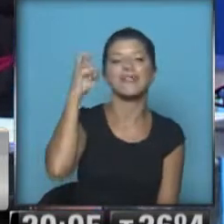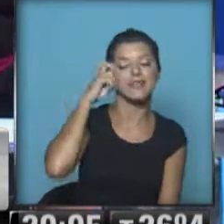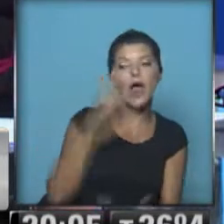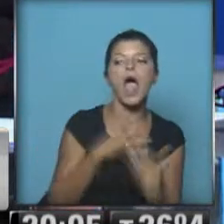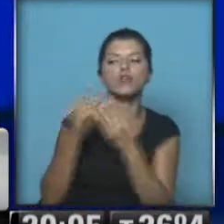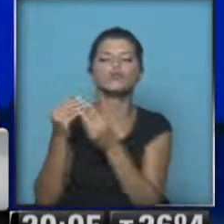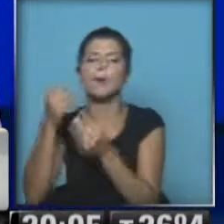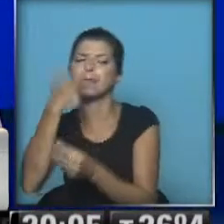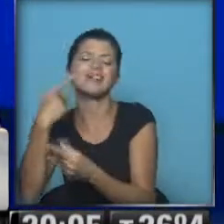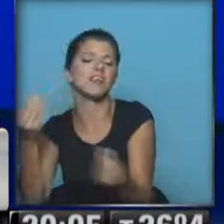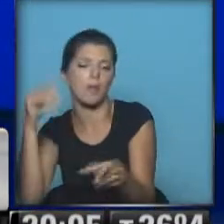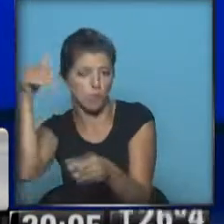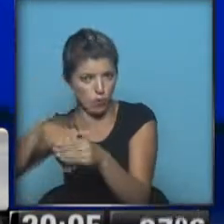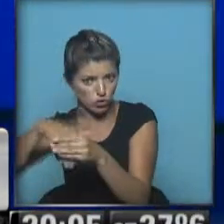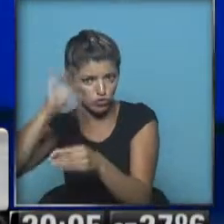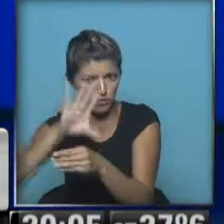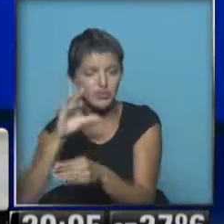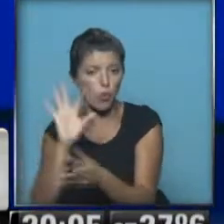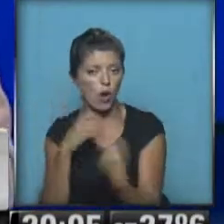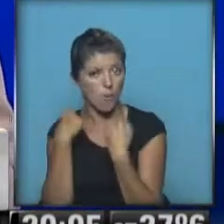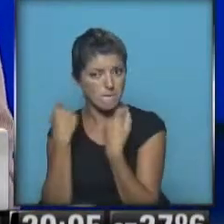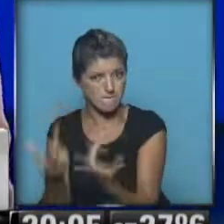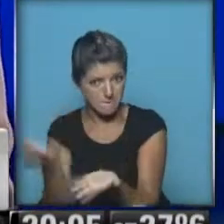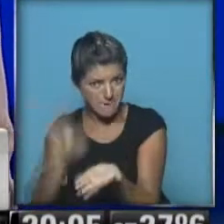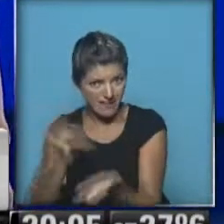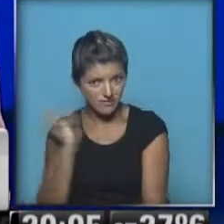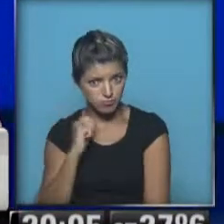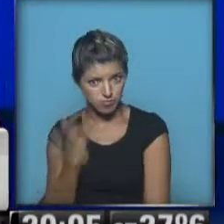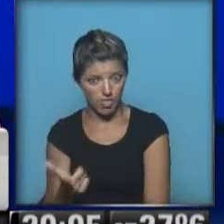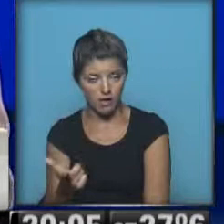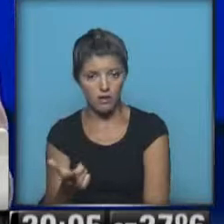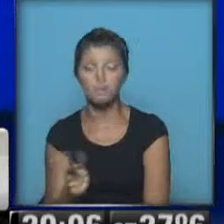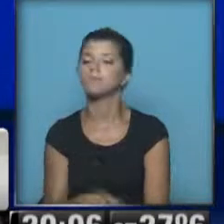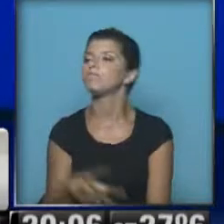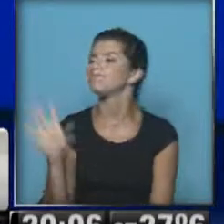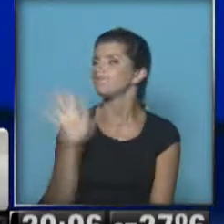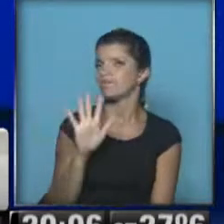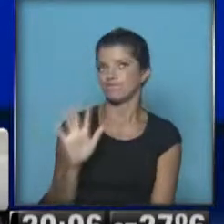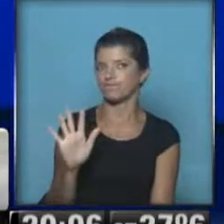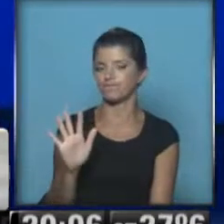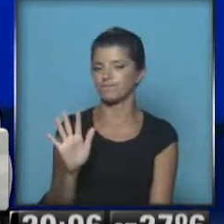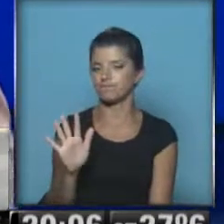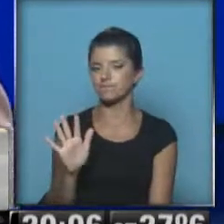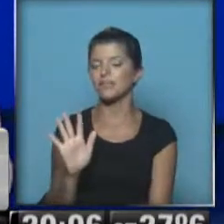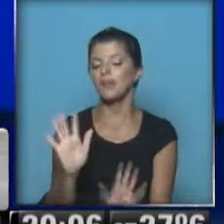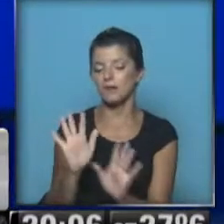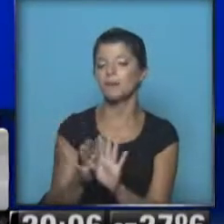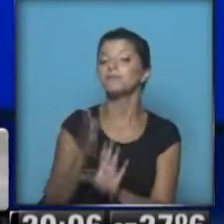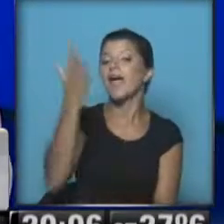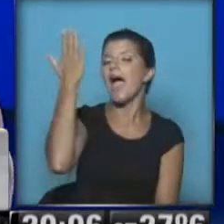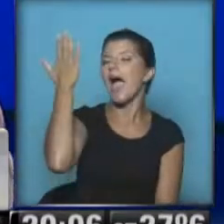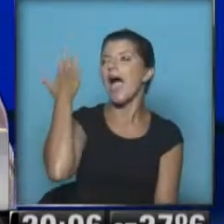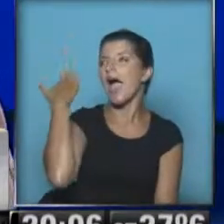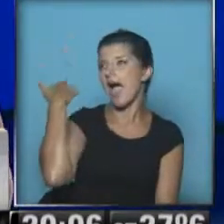y nada más que votos o le aporta otras cosas? No, a mí me parece que, a ver, antes, porque ahora se